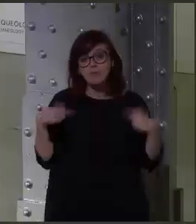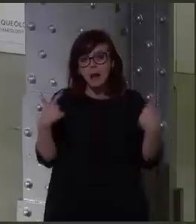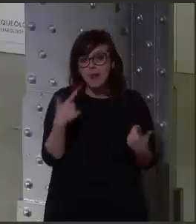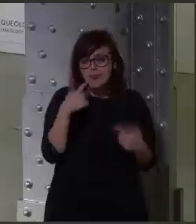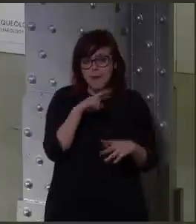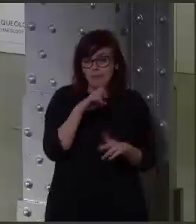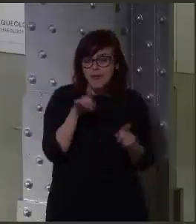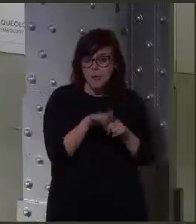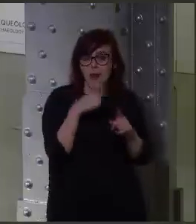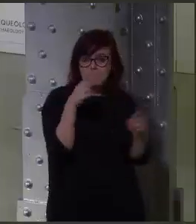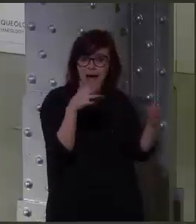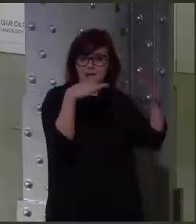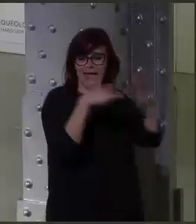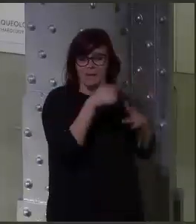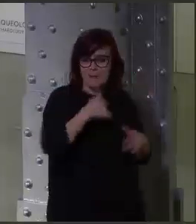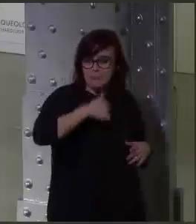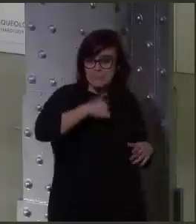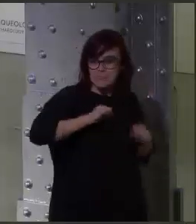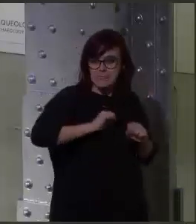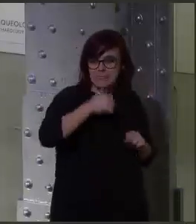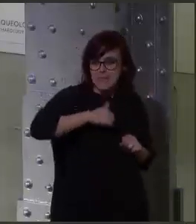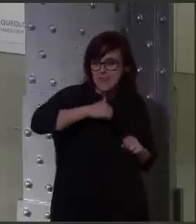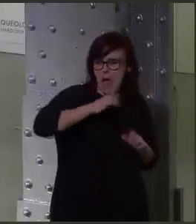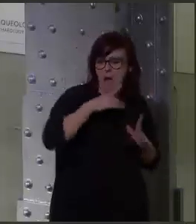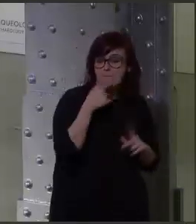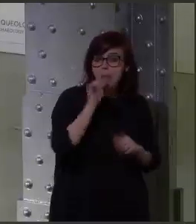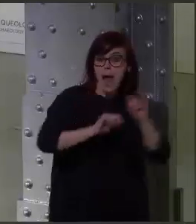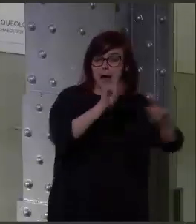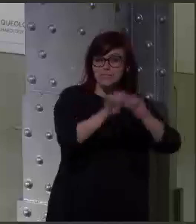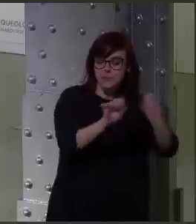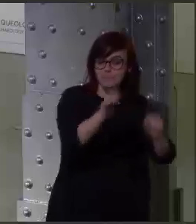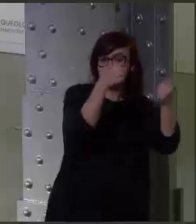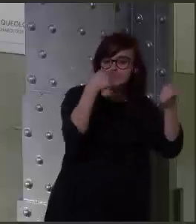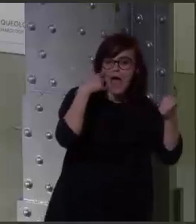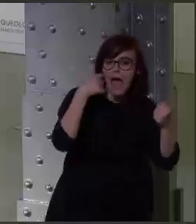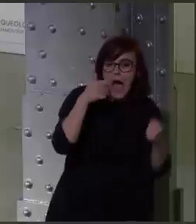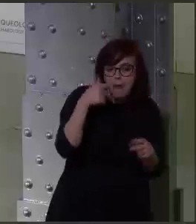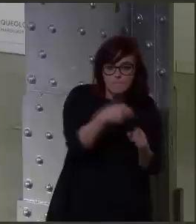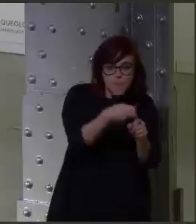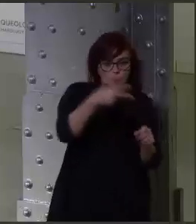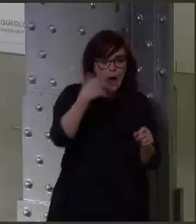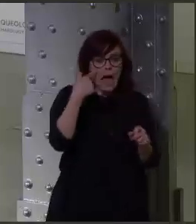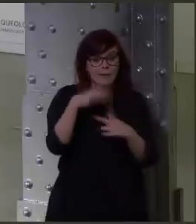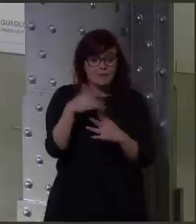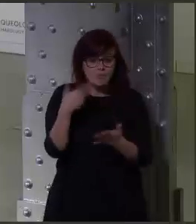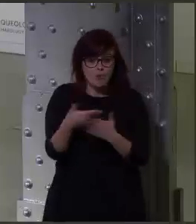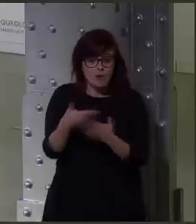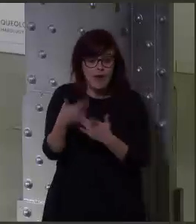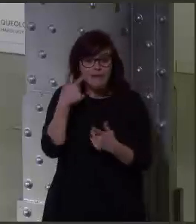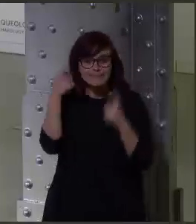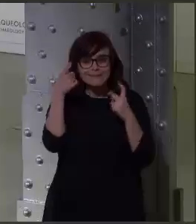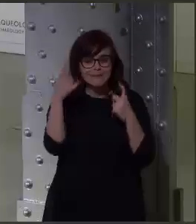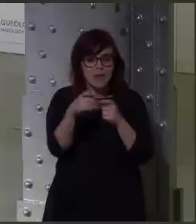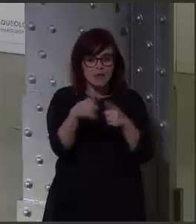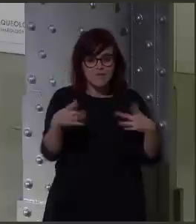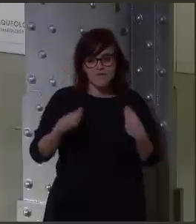con la varita mágica les ha dado esa resistencia a ese parásito. Pues la puerta que veo ahora mismo es